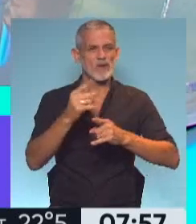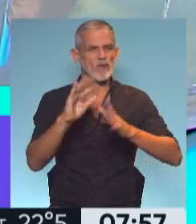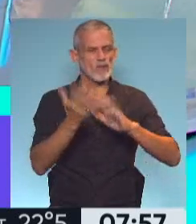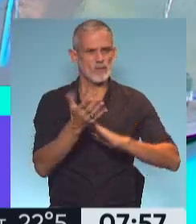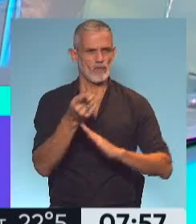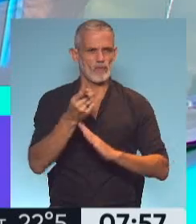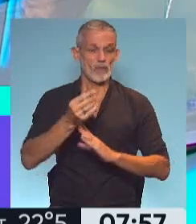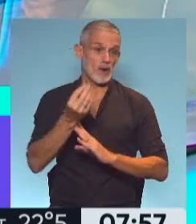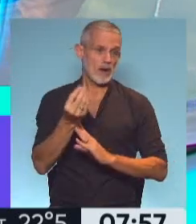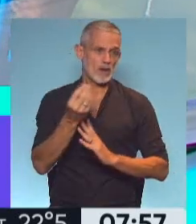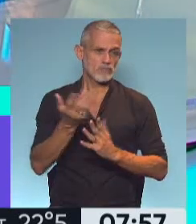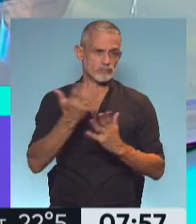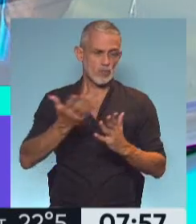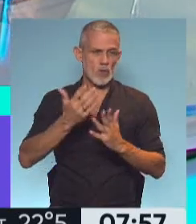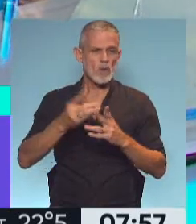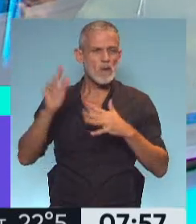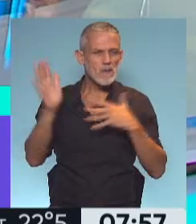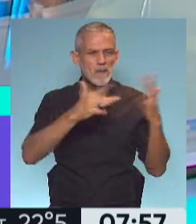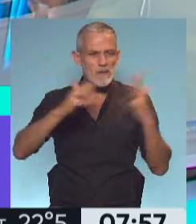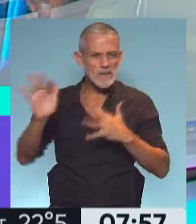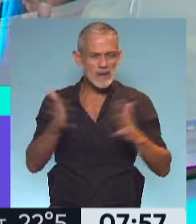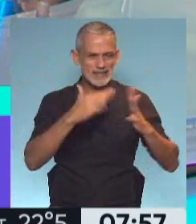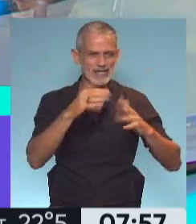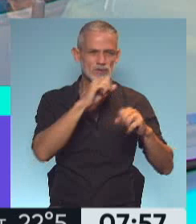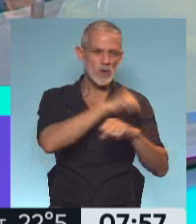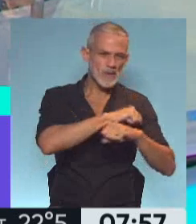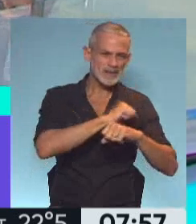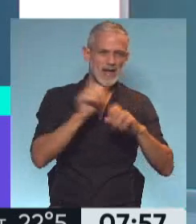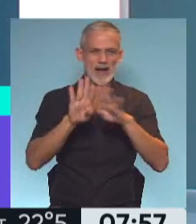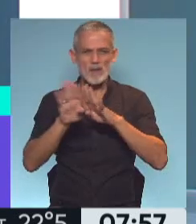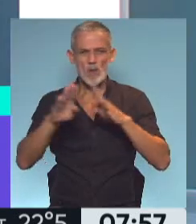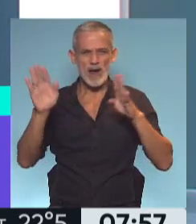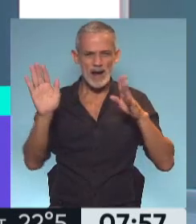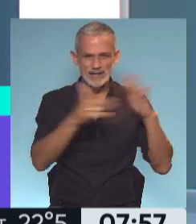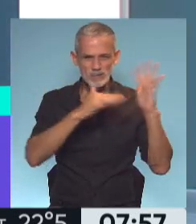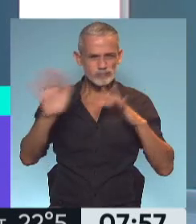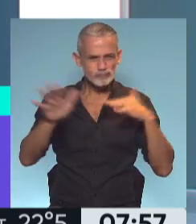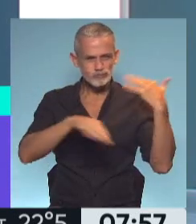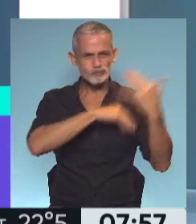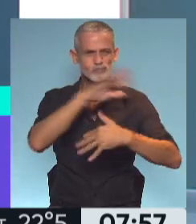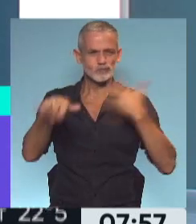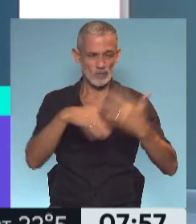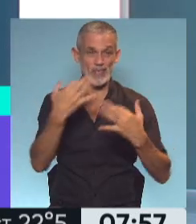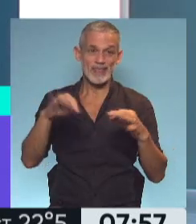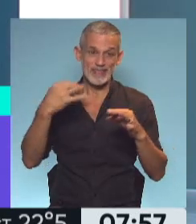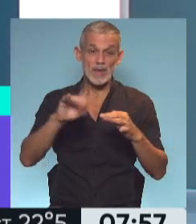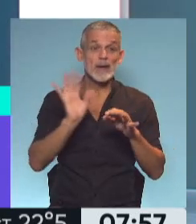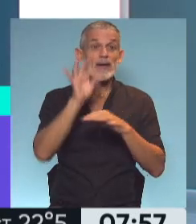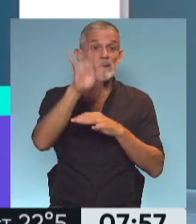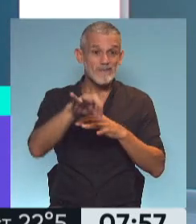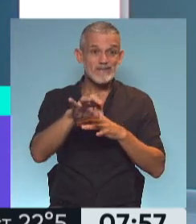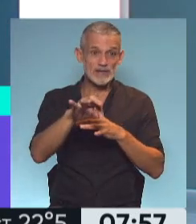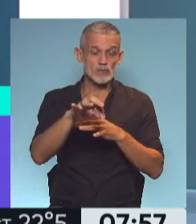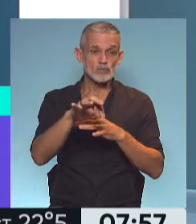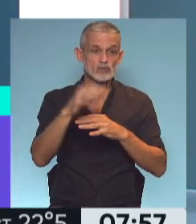¿no? de la ventilación cruzada. Fundamental. Exactamente. Se sabe, hay evidencia científica de que el virus se transmite